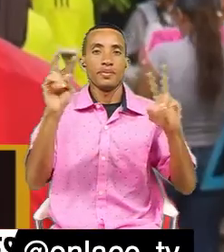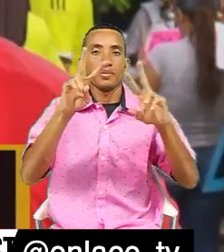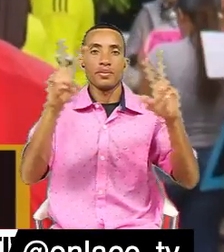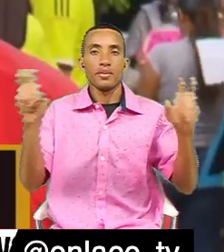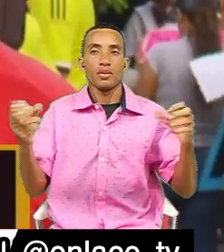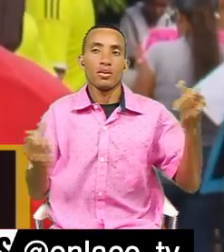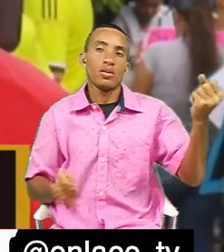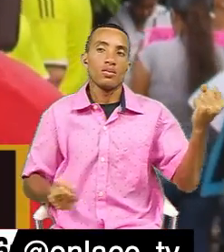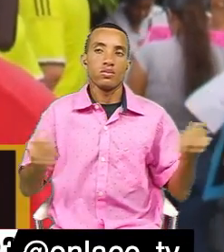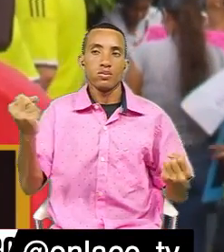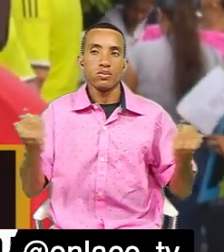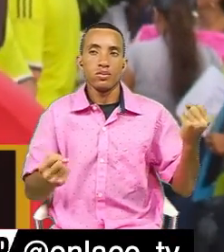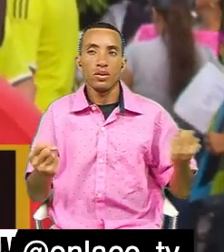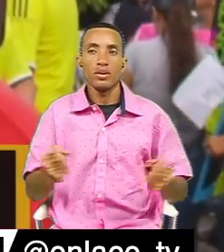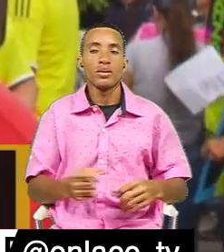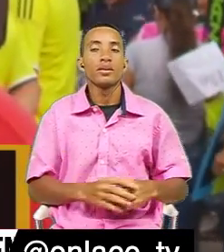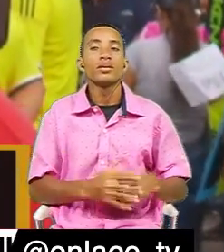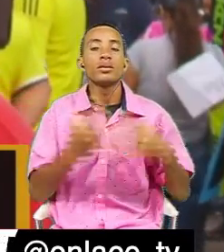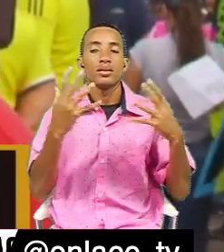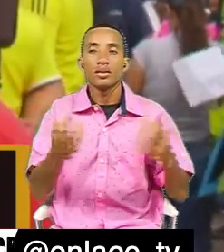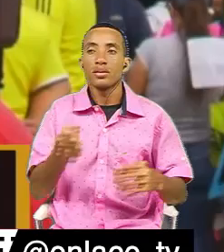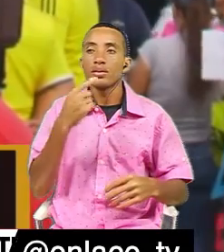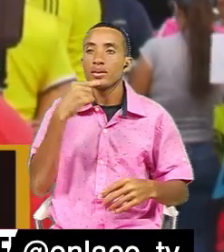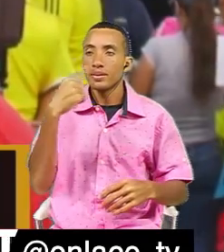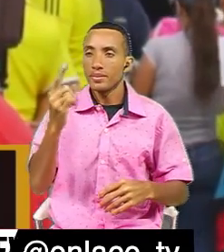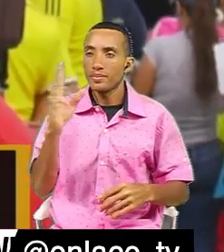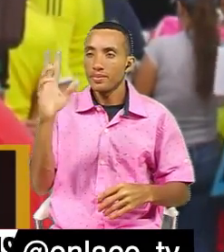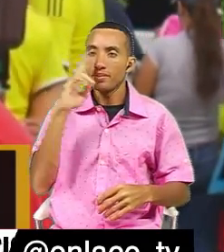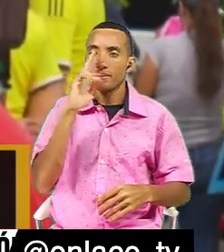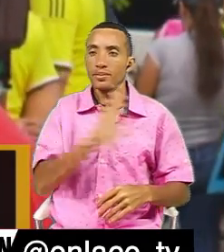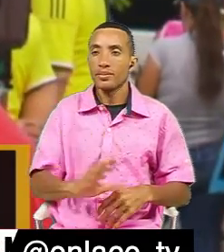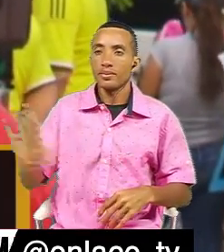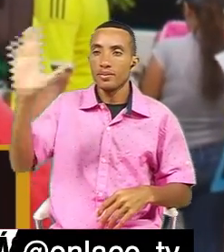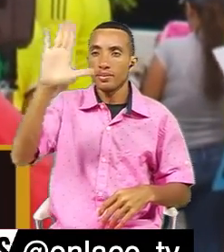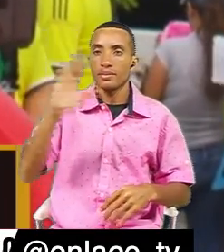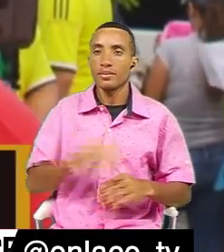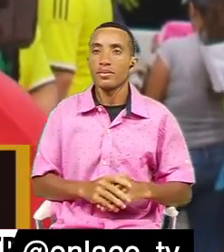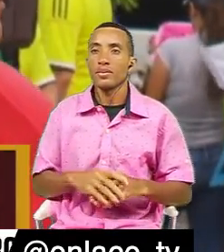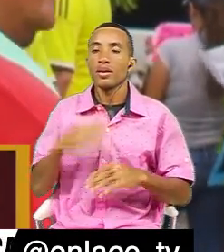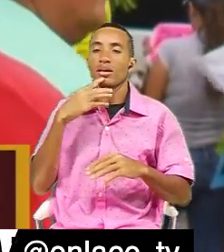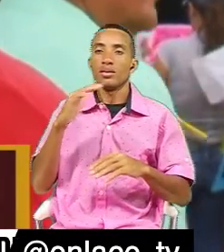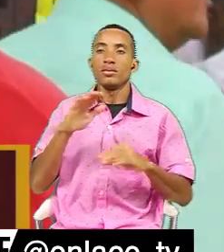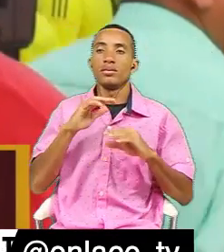tractocamión quemado, le quiero decir al pueblo barranqueño y a nivel nacional que rechazamos